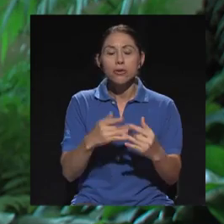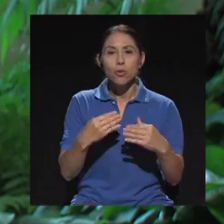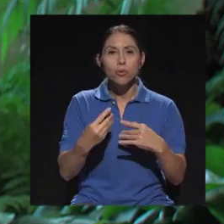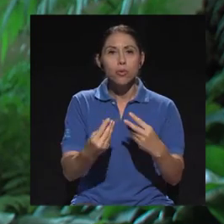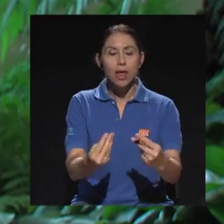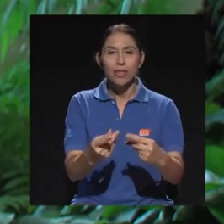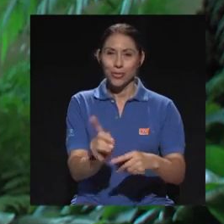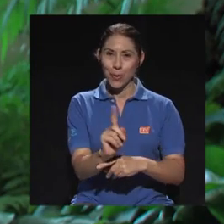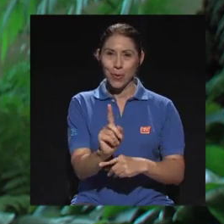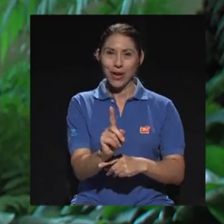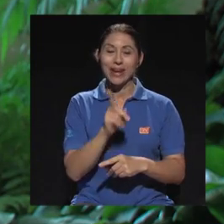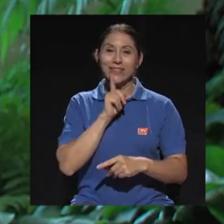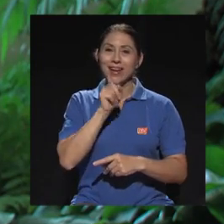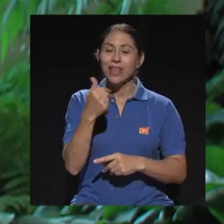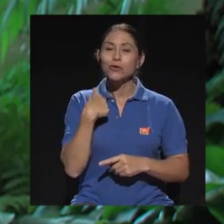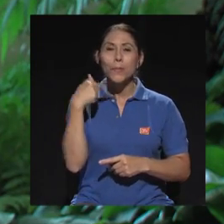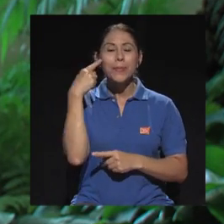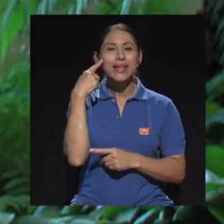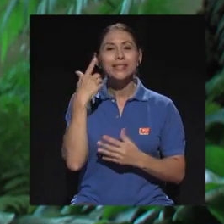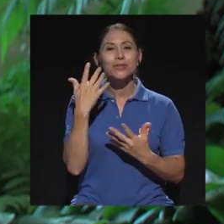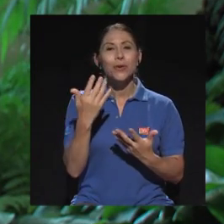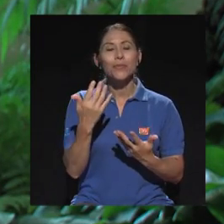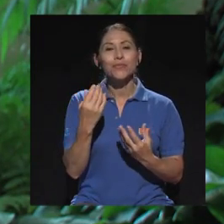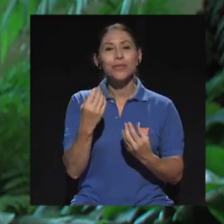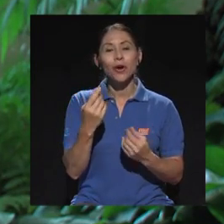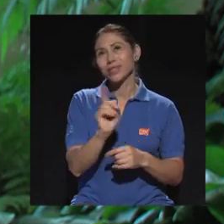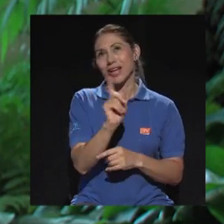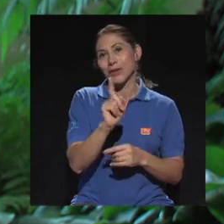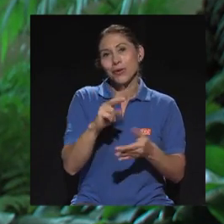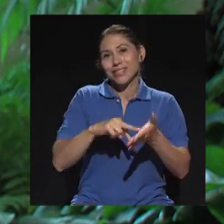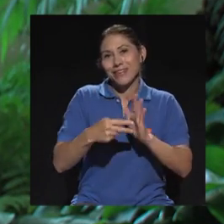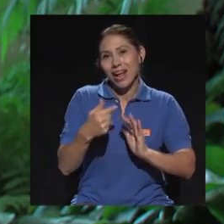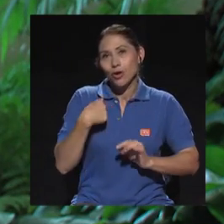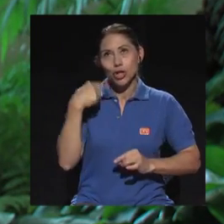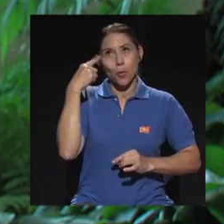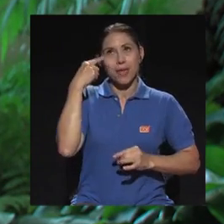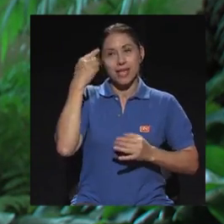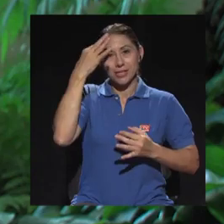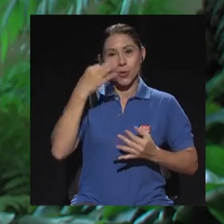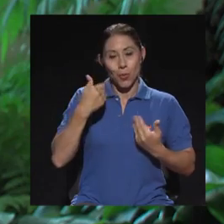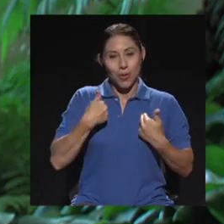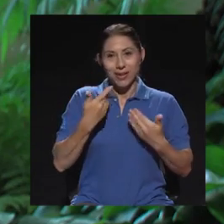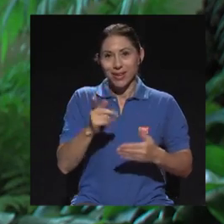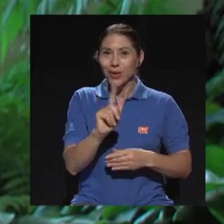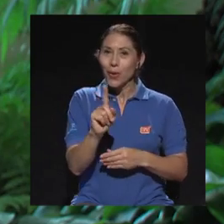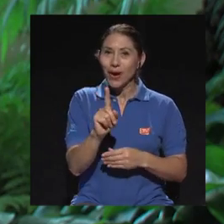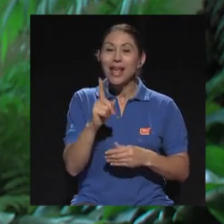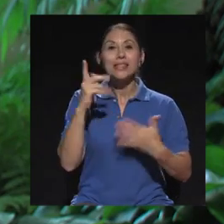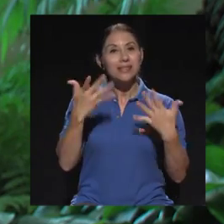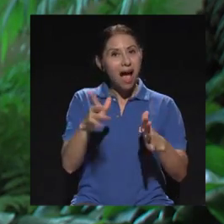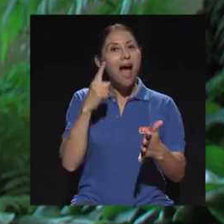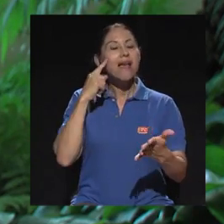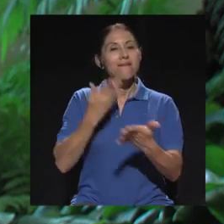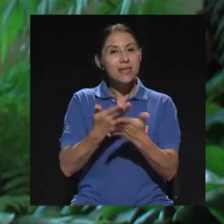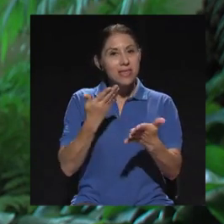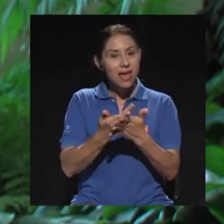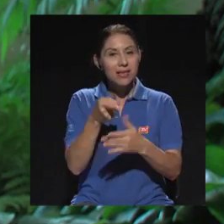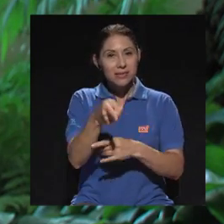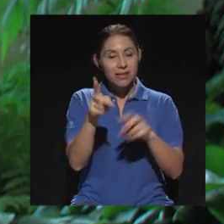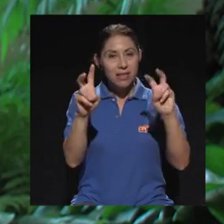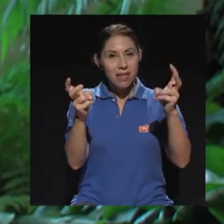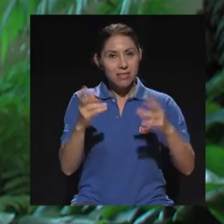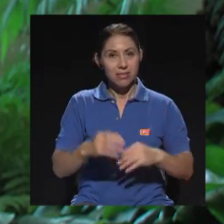en realidad yo pienso que el asunto, y no es lo que yo pienso, en realidad es un tema, digamos, también de la evidencia que